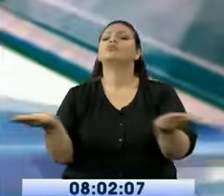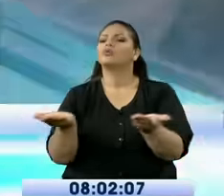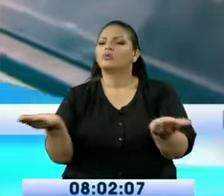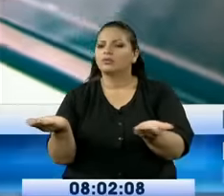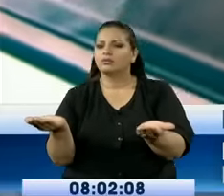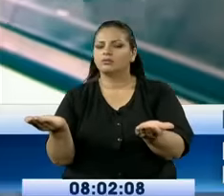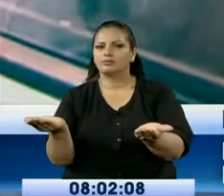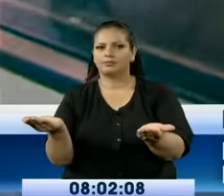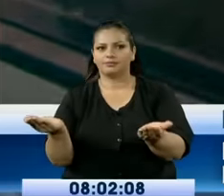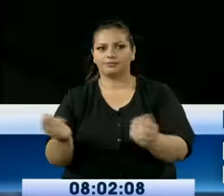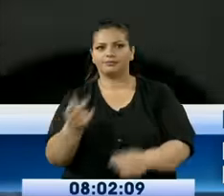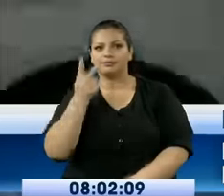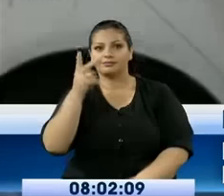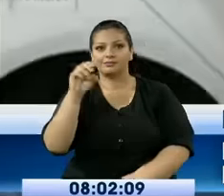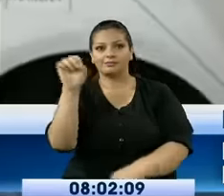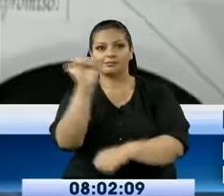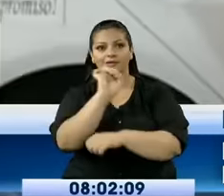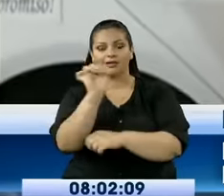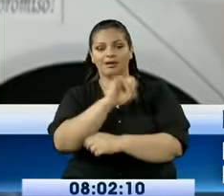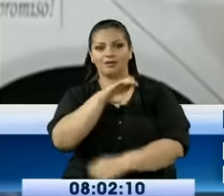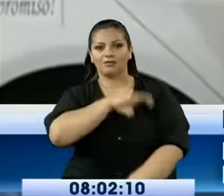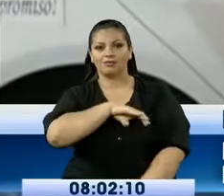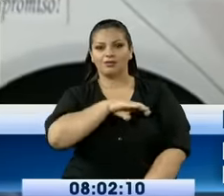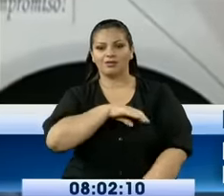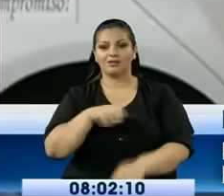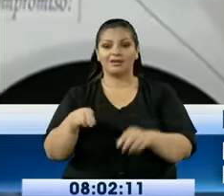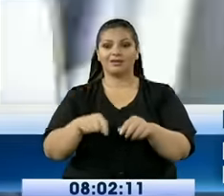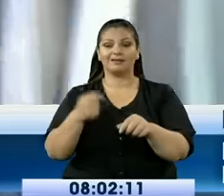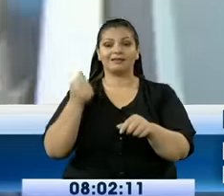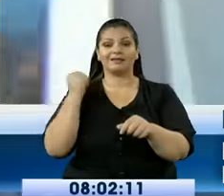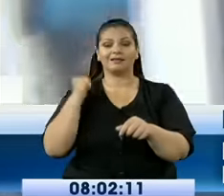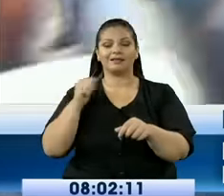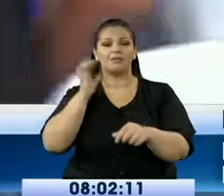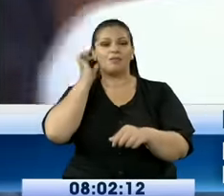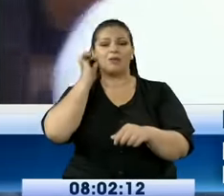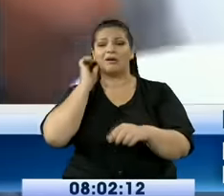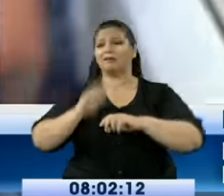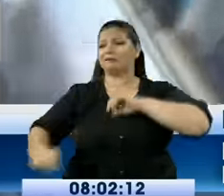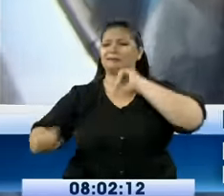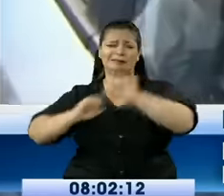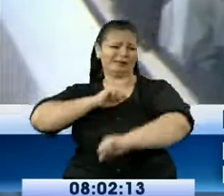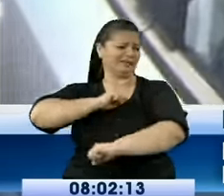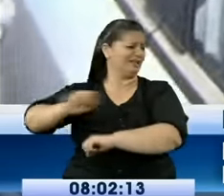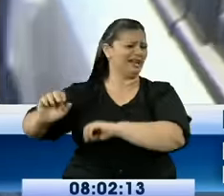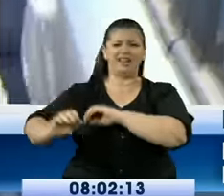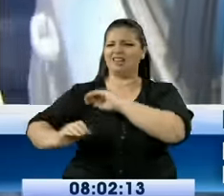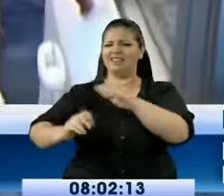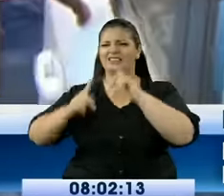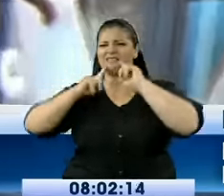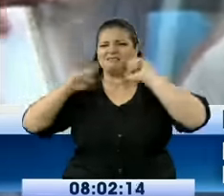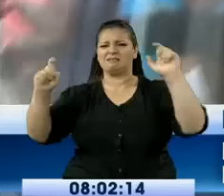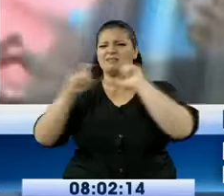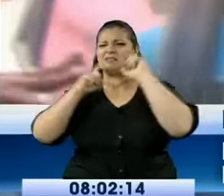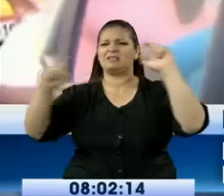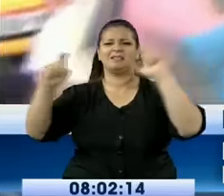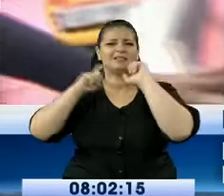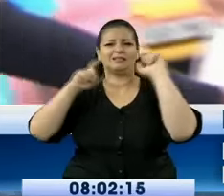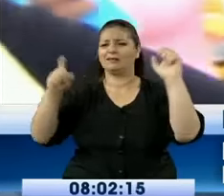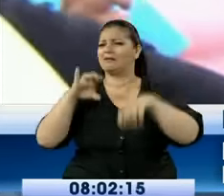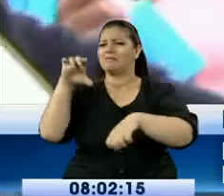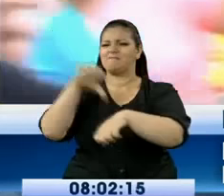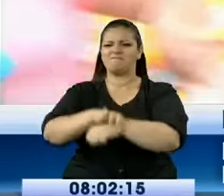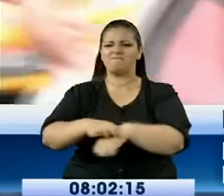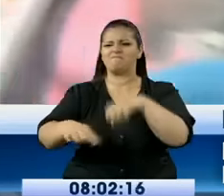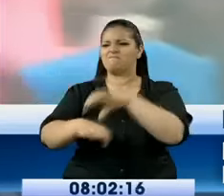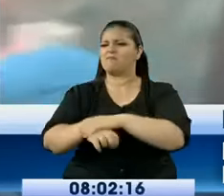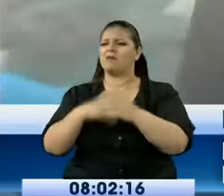tu mamá. Llegó encerrada en la parte posterior del patrullero, pidiendo a gritos y golpeando la ventana que la saquen de allí. Se